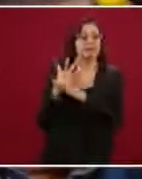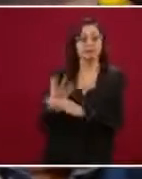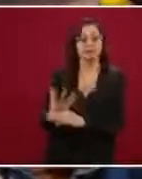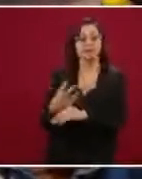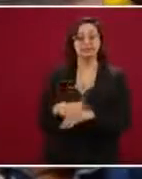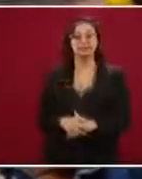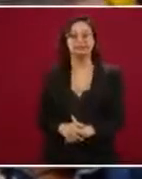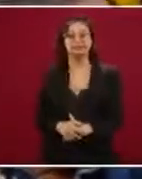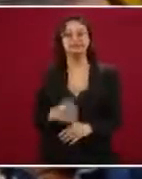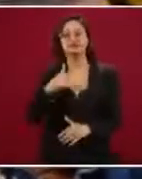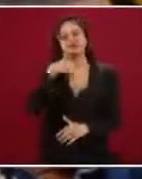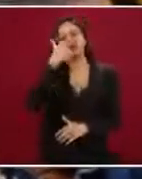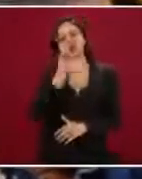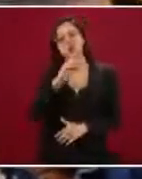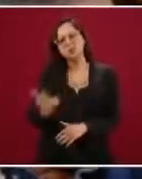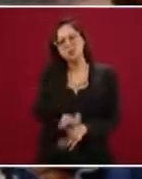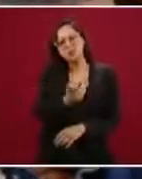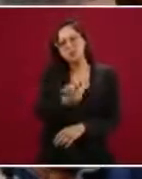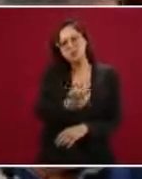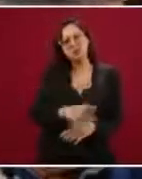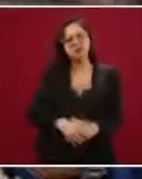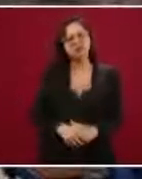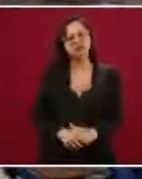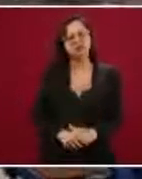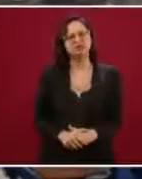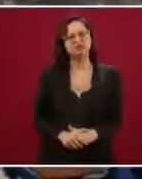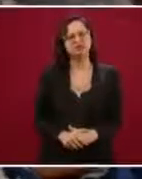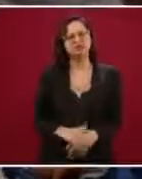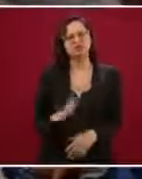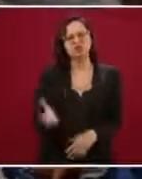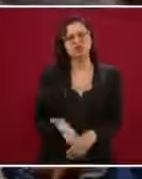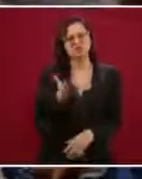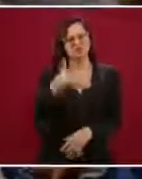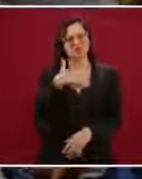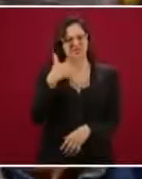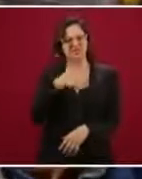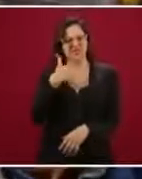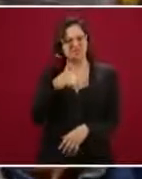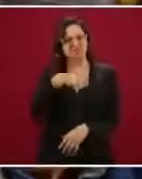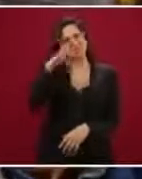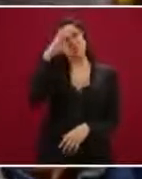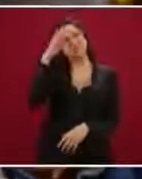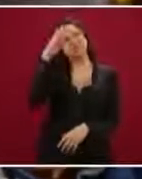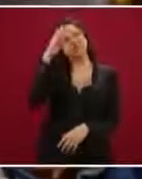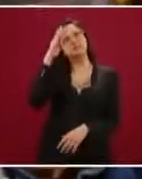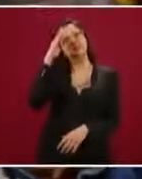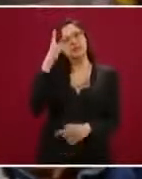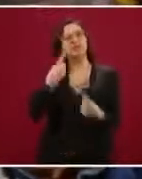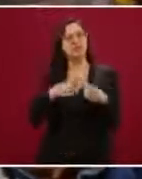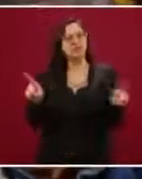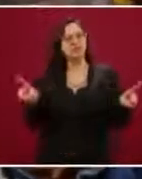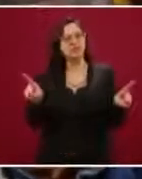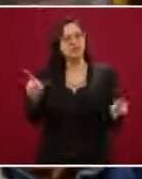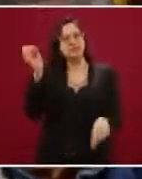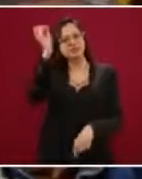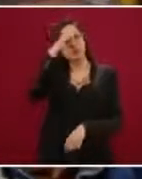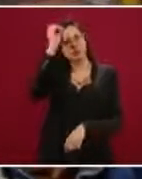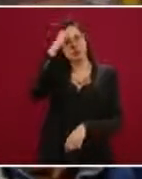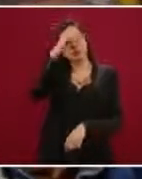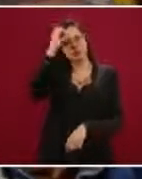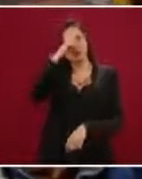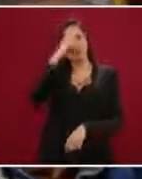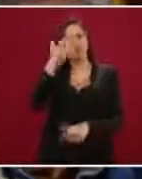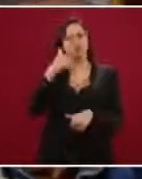Yo quiero preguntarle a usted si usted ha variado ya un poco su percepción